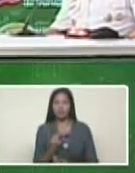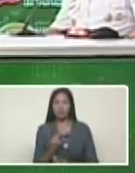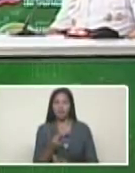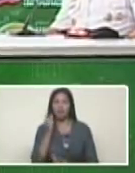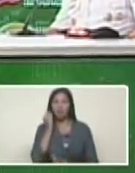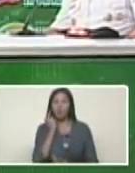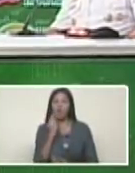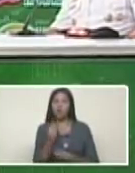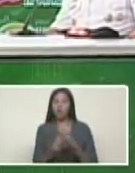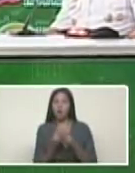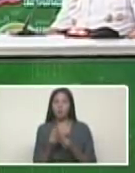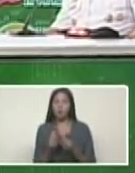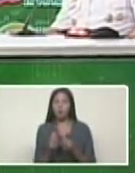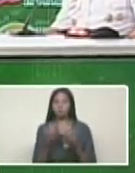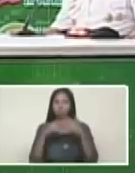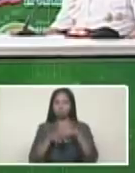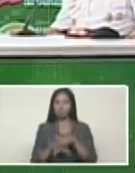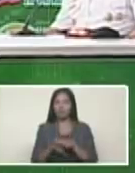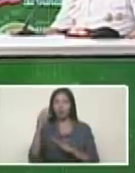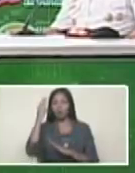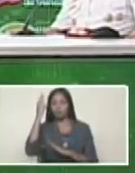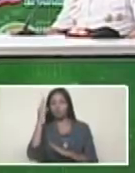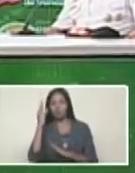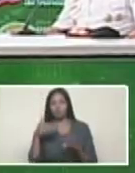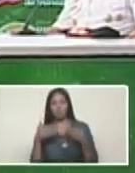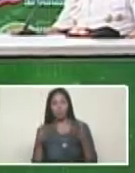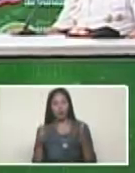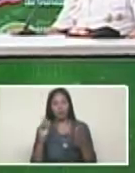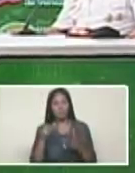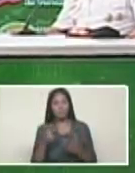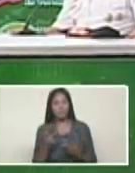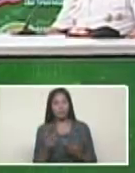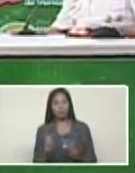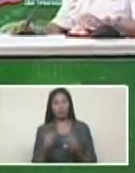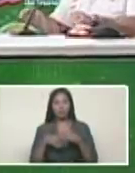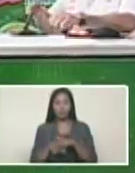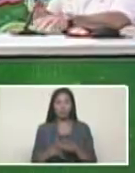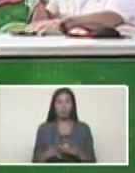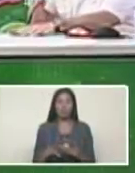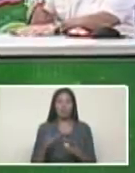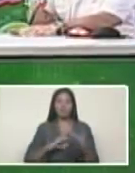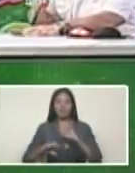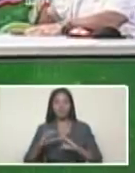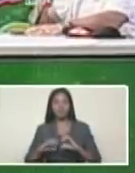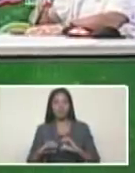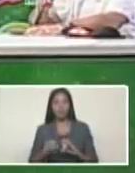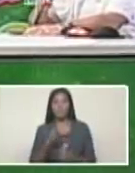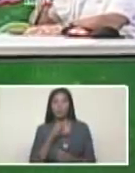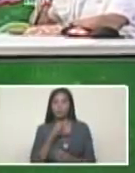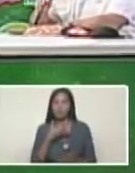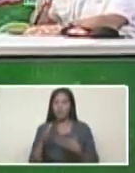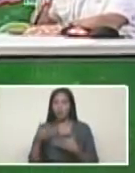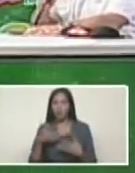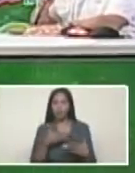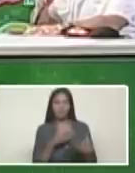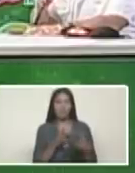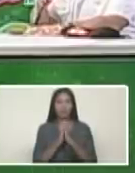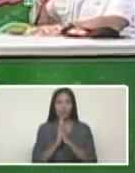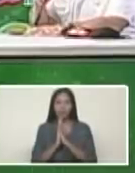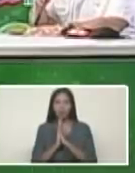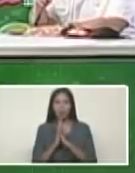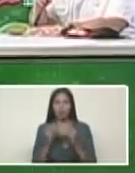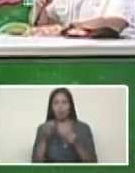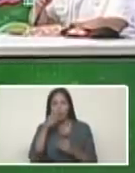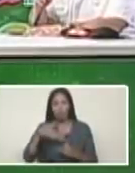cómo se combina el conocimiento popular con el conocimiento científico. Me gustaría que lo compartiera con